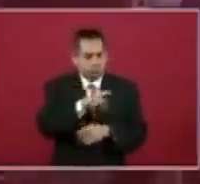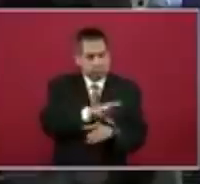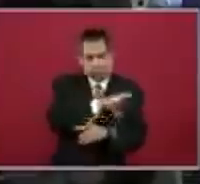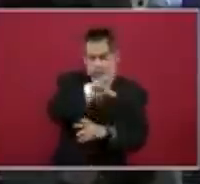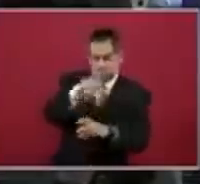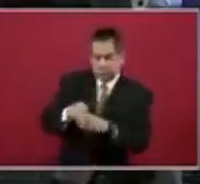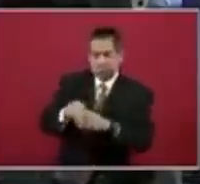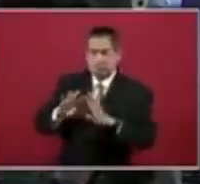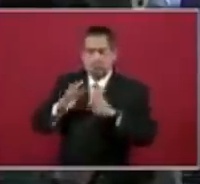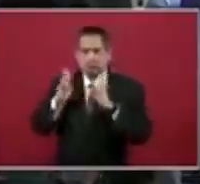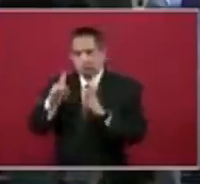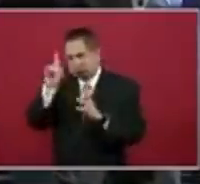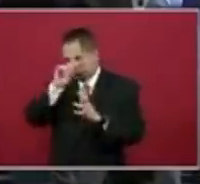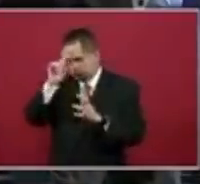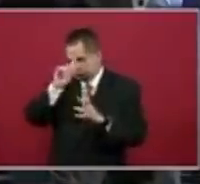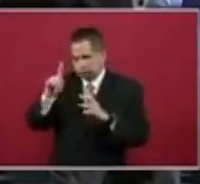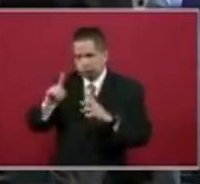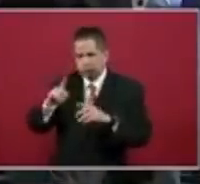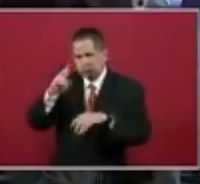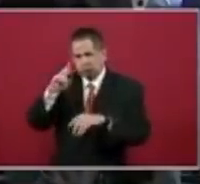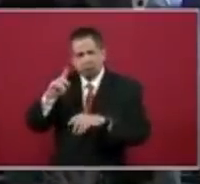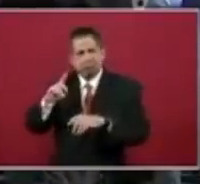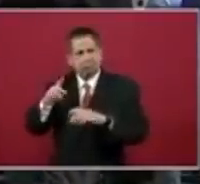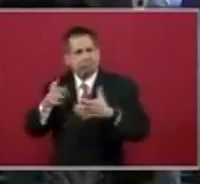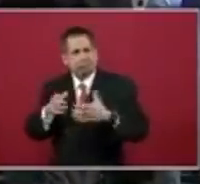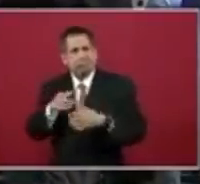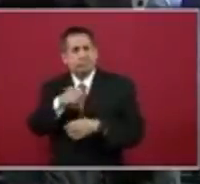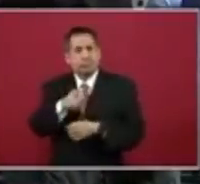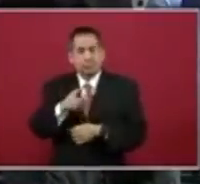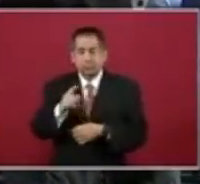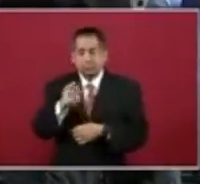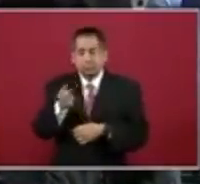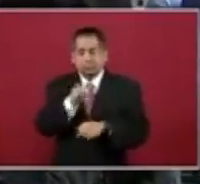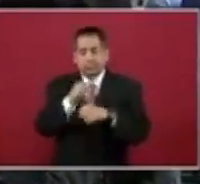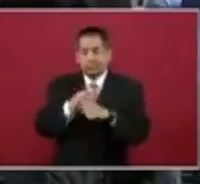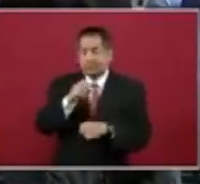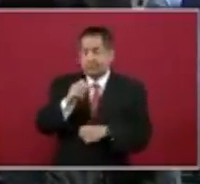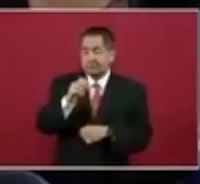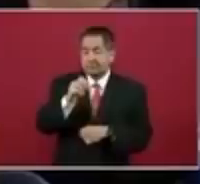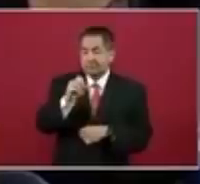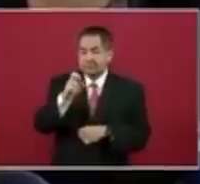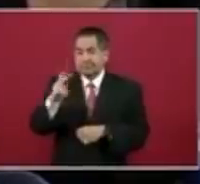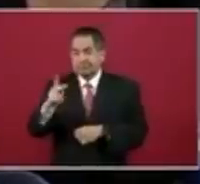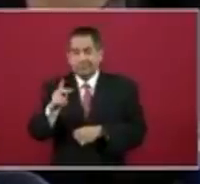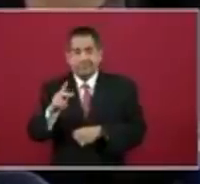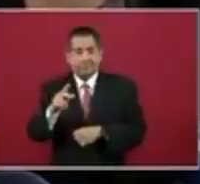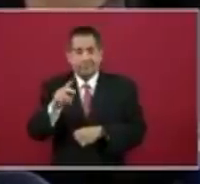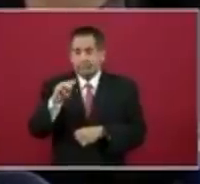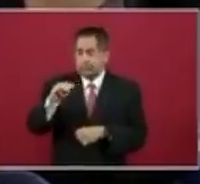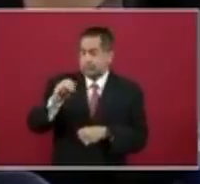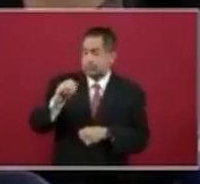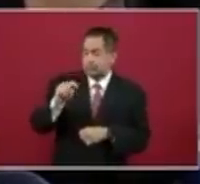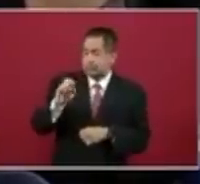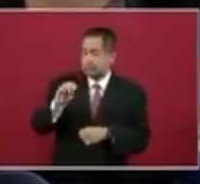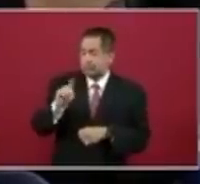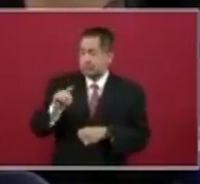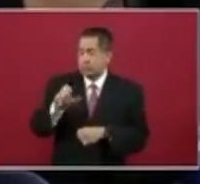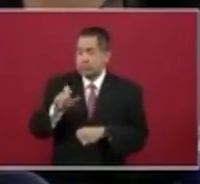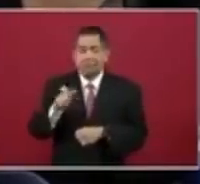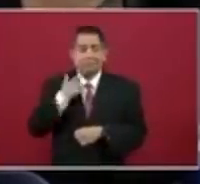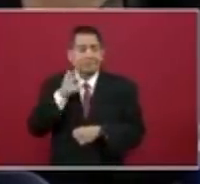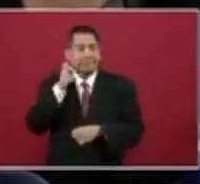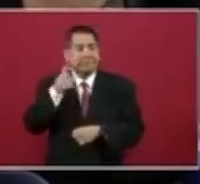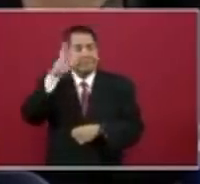su consejo asesor empresarial y su actual secretario de Educación, Esteban Moctezuma, presidió una de